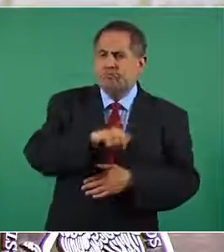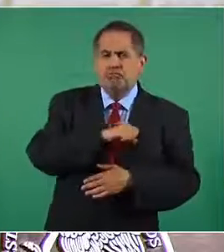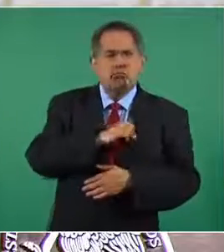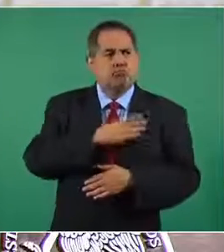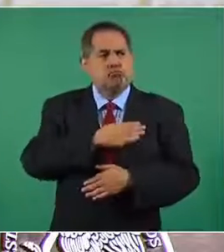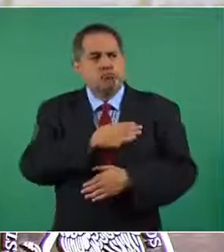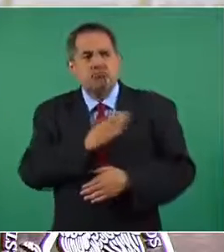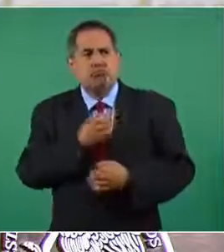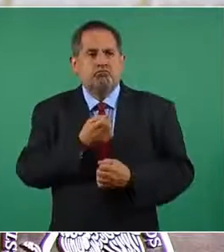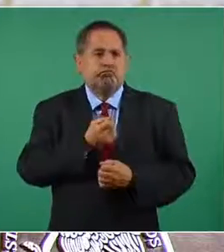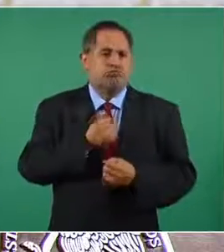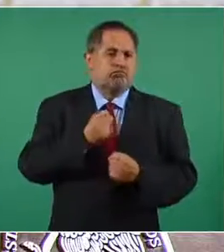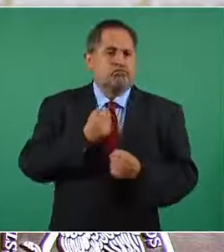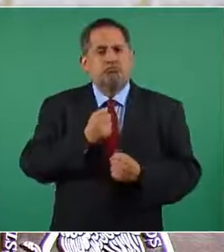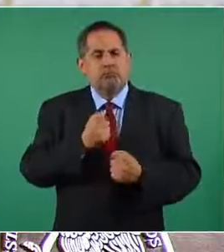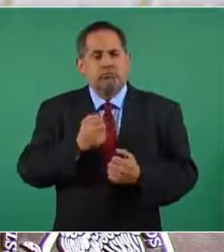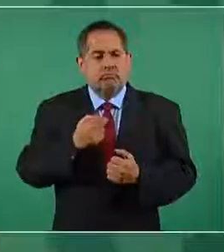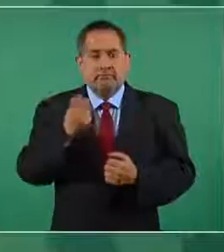un